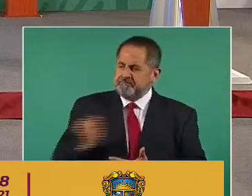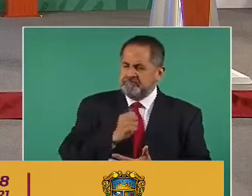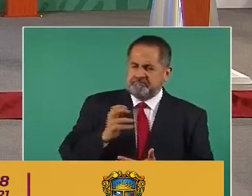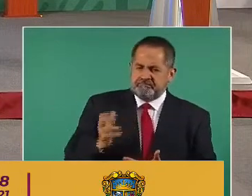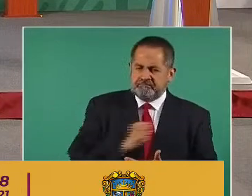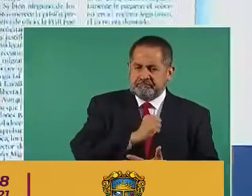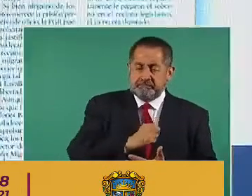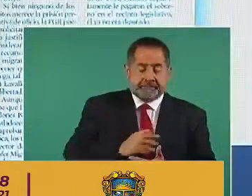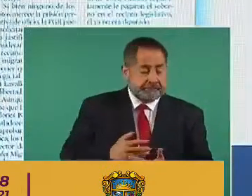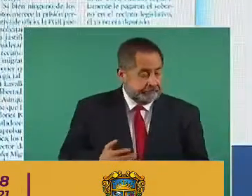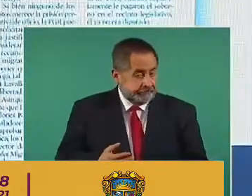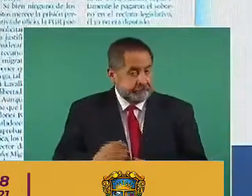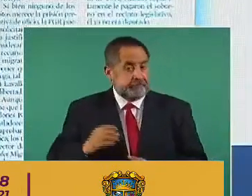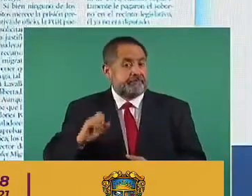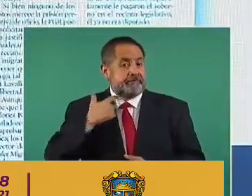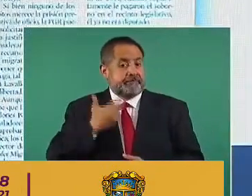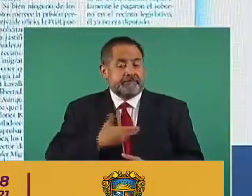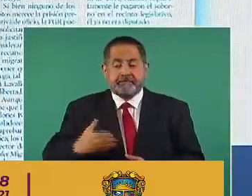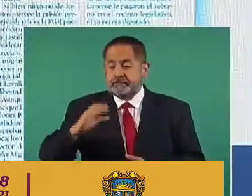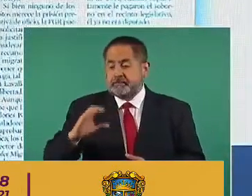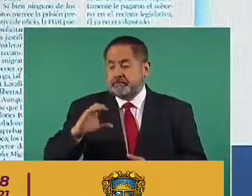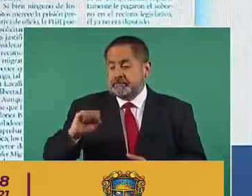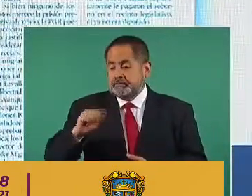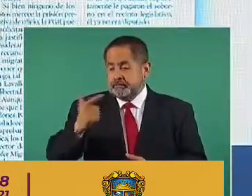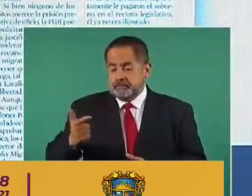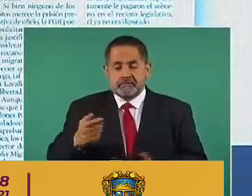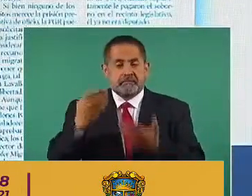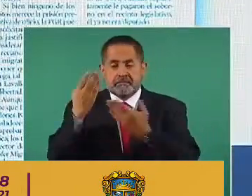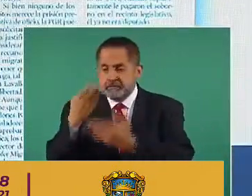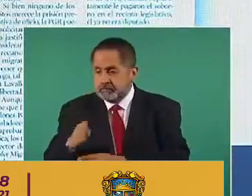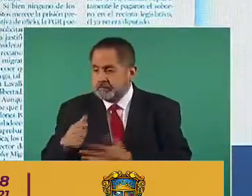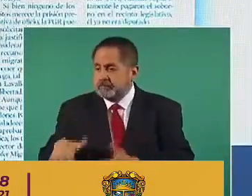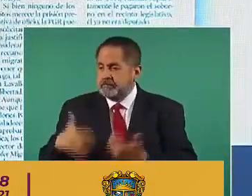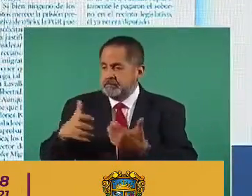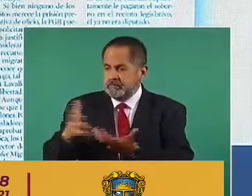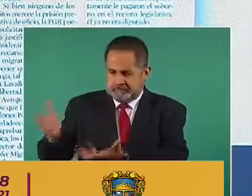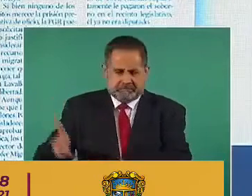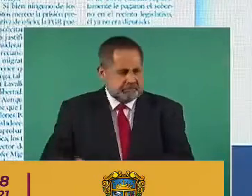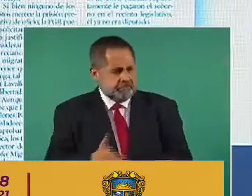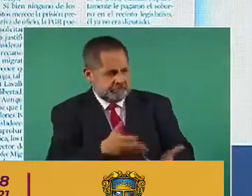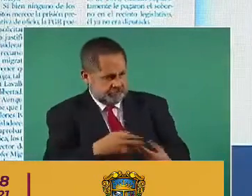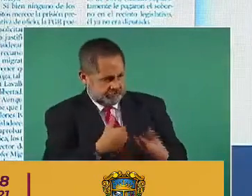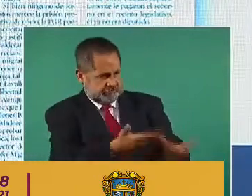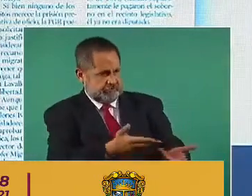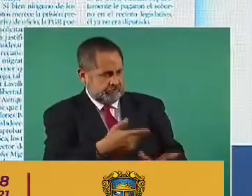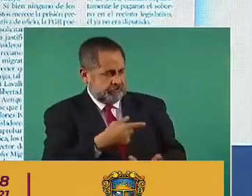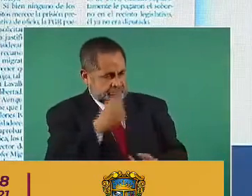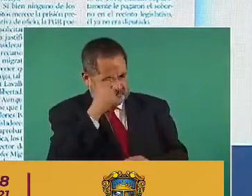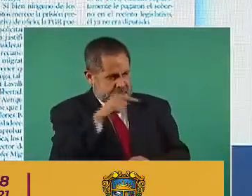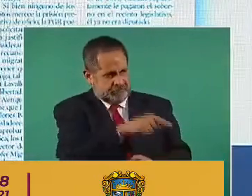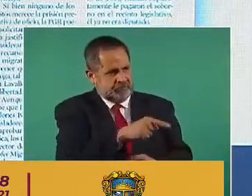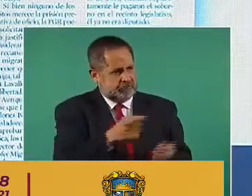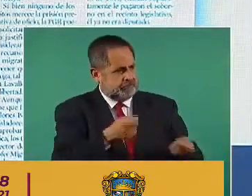Salinas entrega empresas, bancos, a sus allegados.